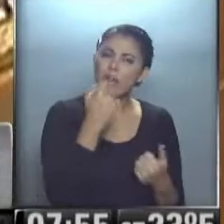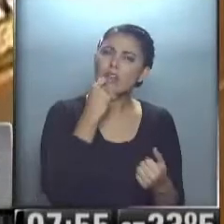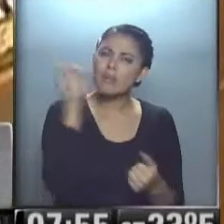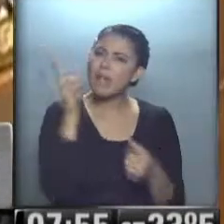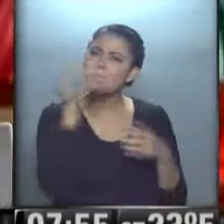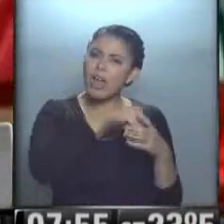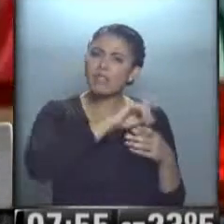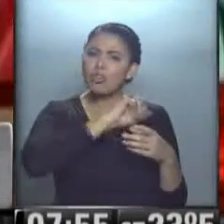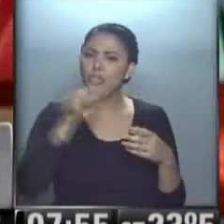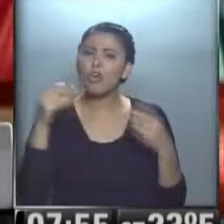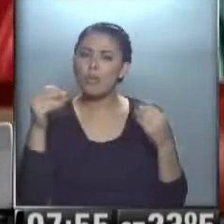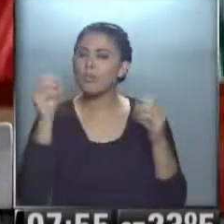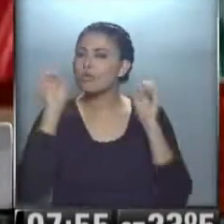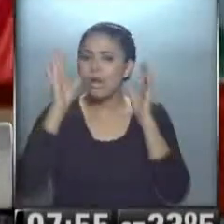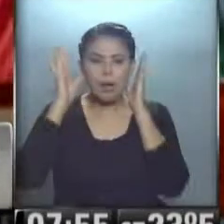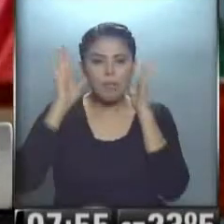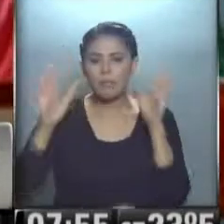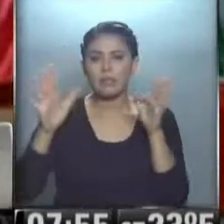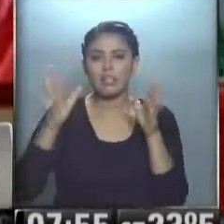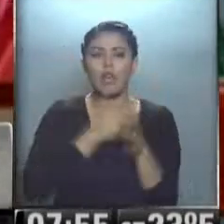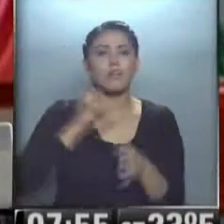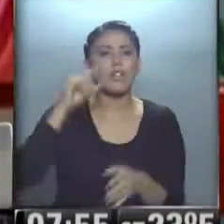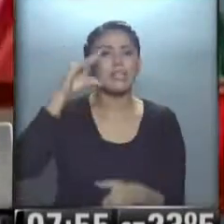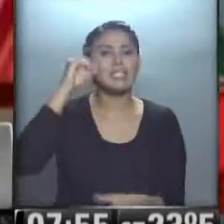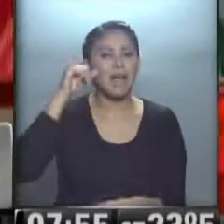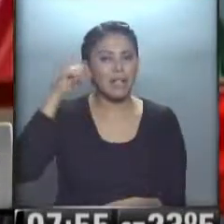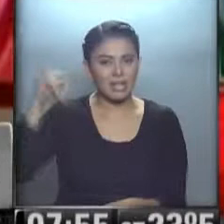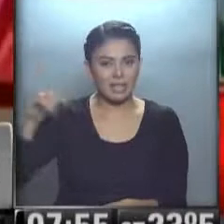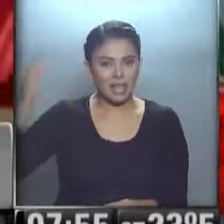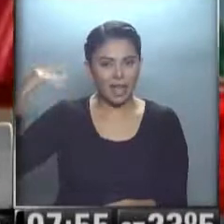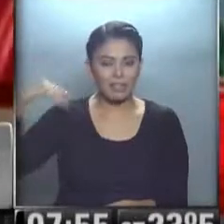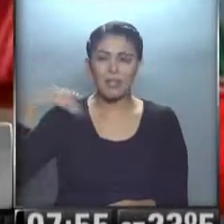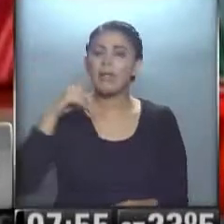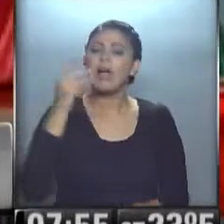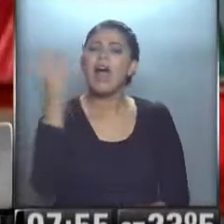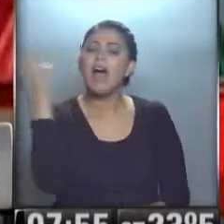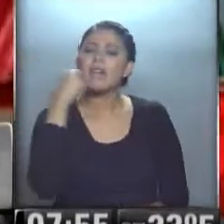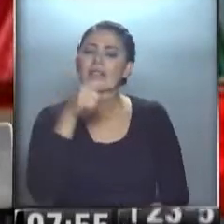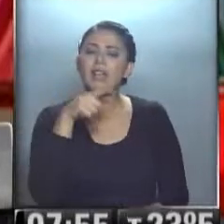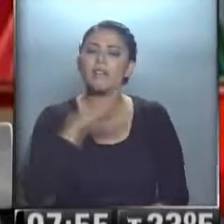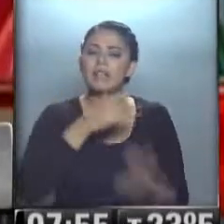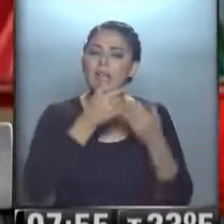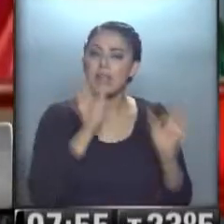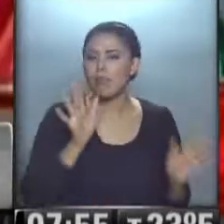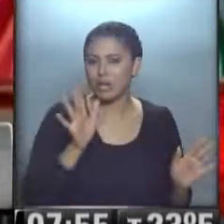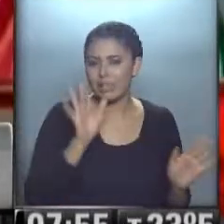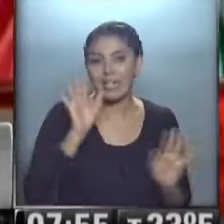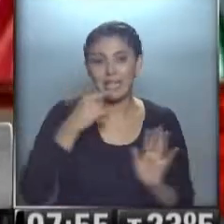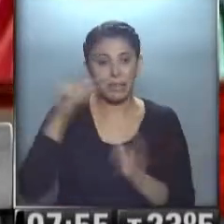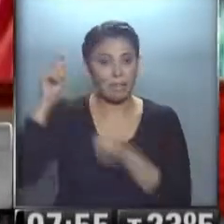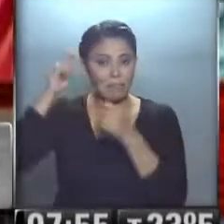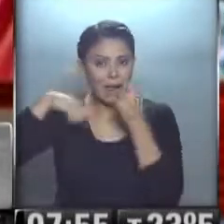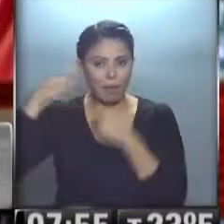que se pensó en el gobierno de hugo chávez se decía que era porque no era lo suficientemente democrático esto lo que decía paraguay sin